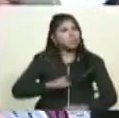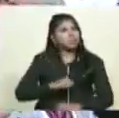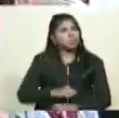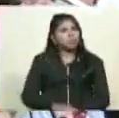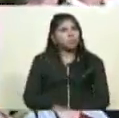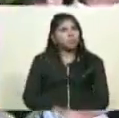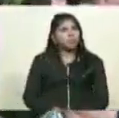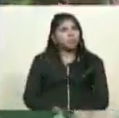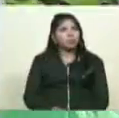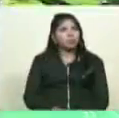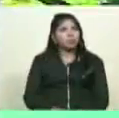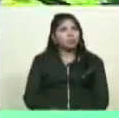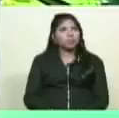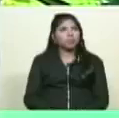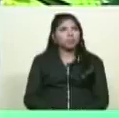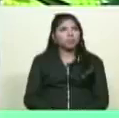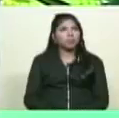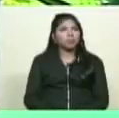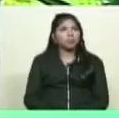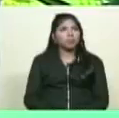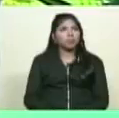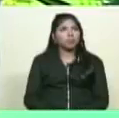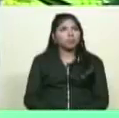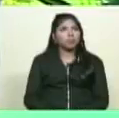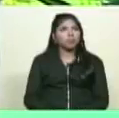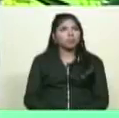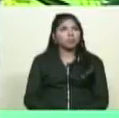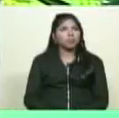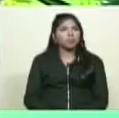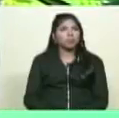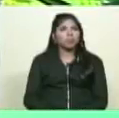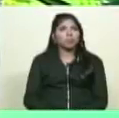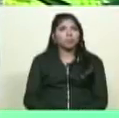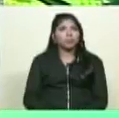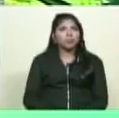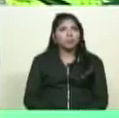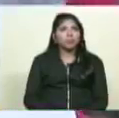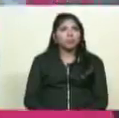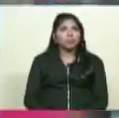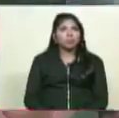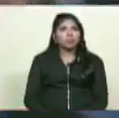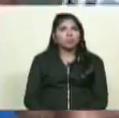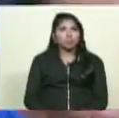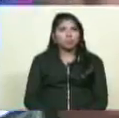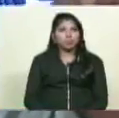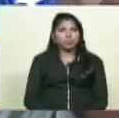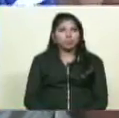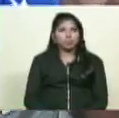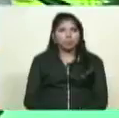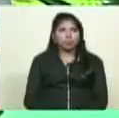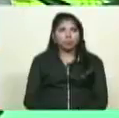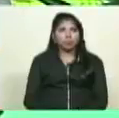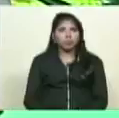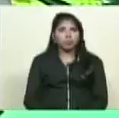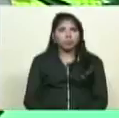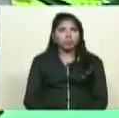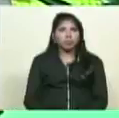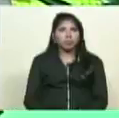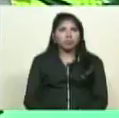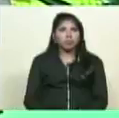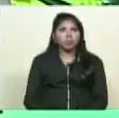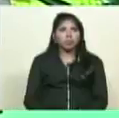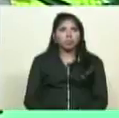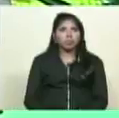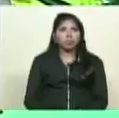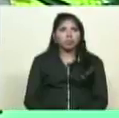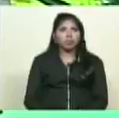el cimarrón, nieto de Andresote, ¿ah? Y bisnieto de María Leonza.